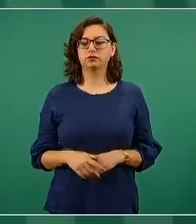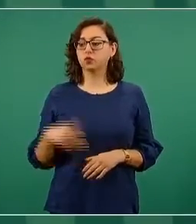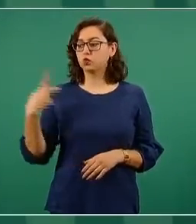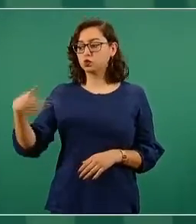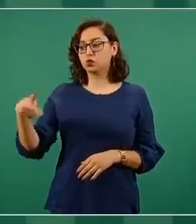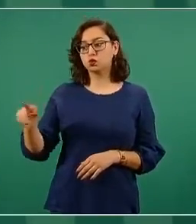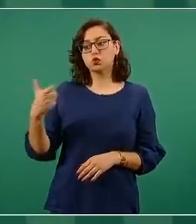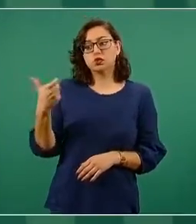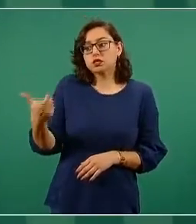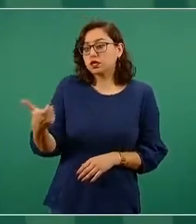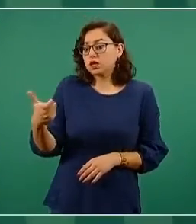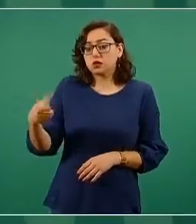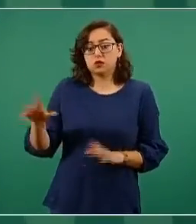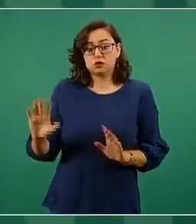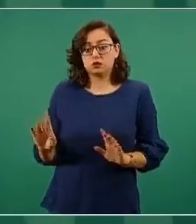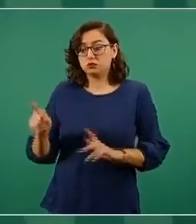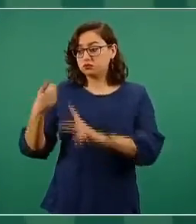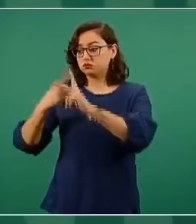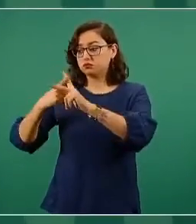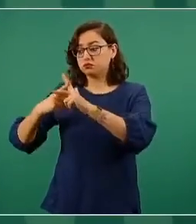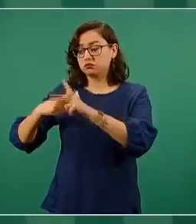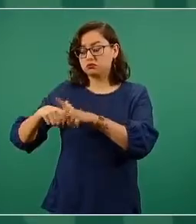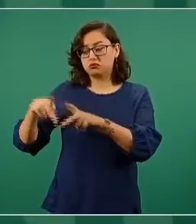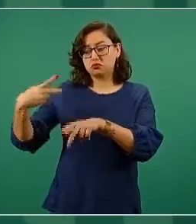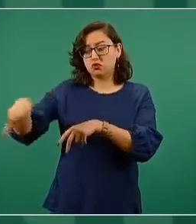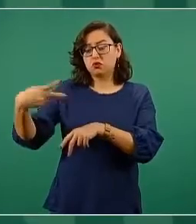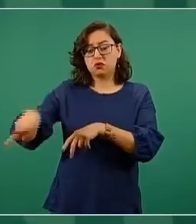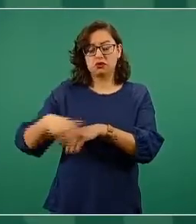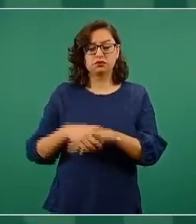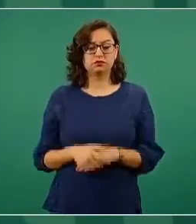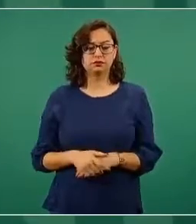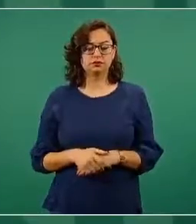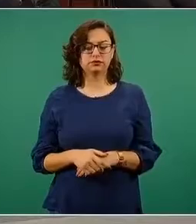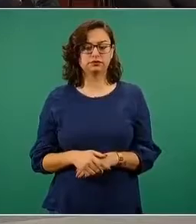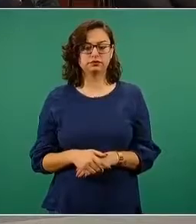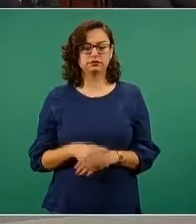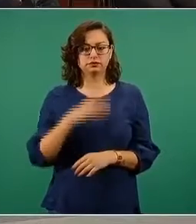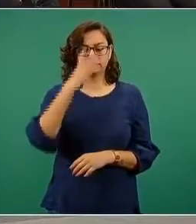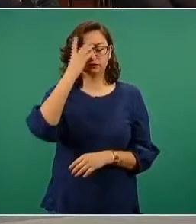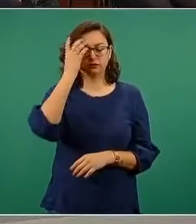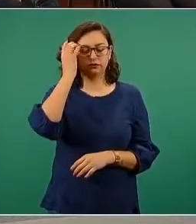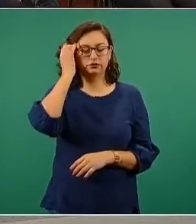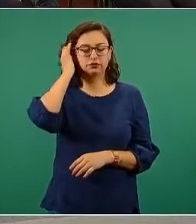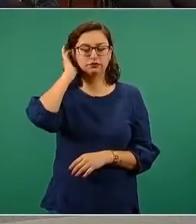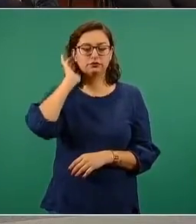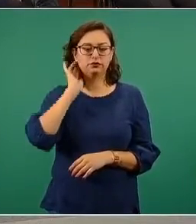dinero para que le rinda ese crédito. No